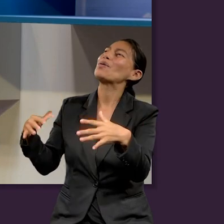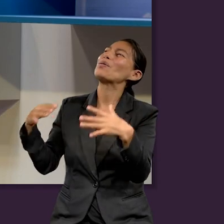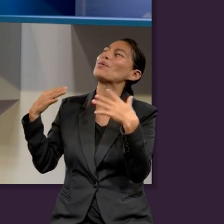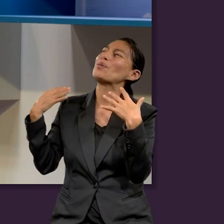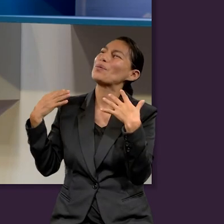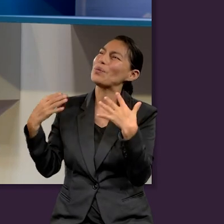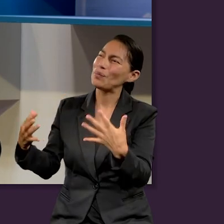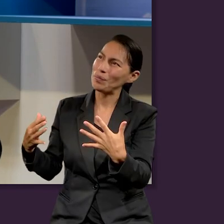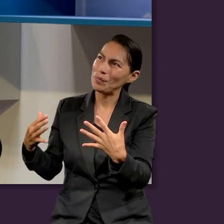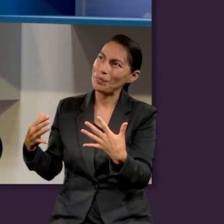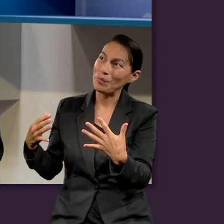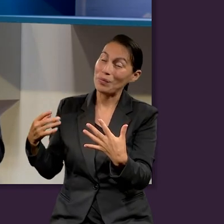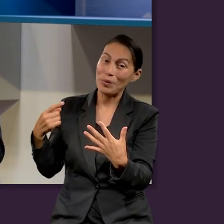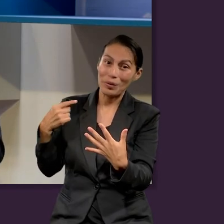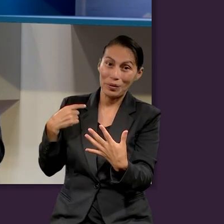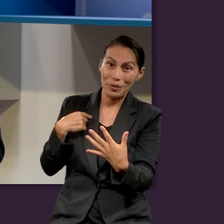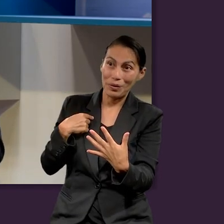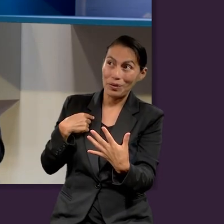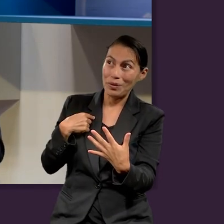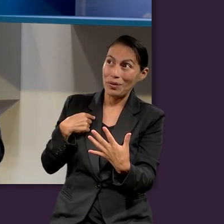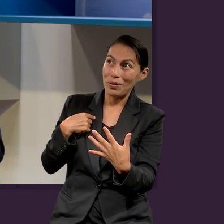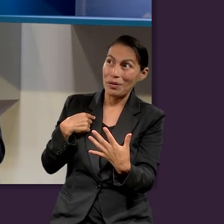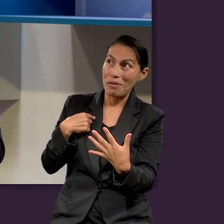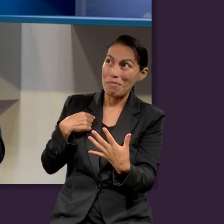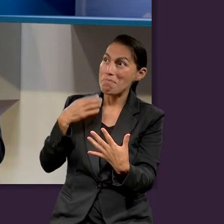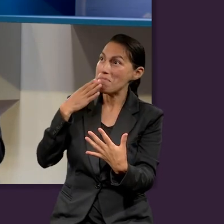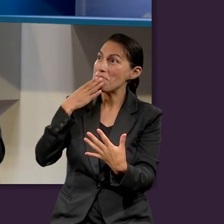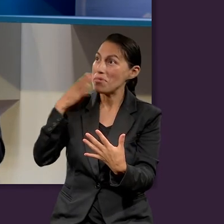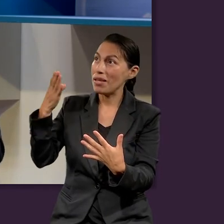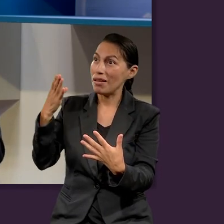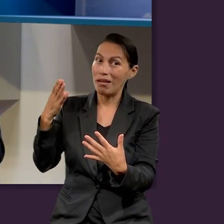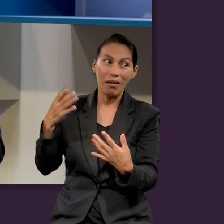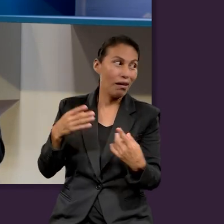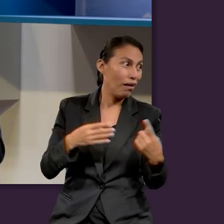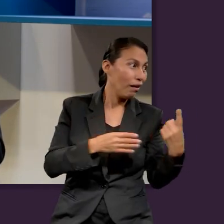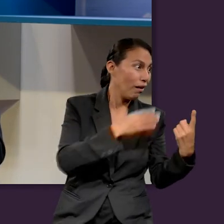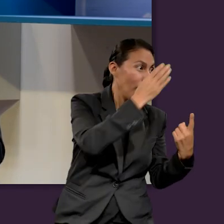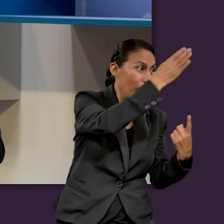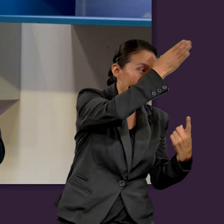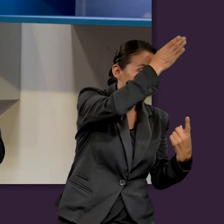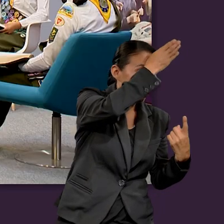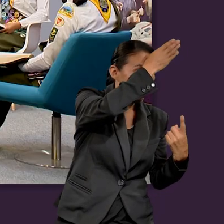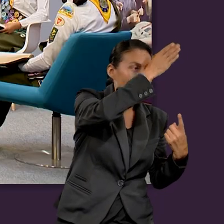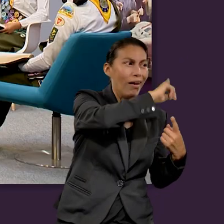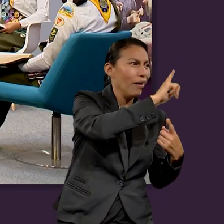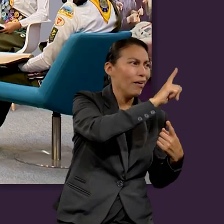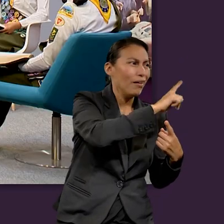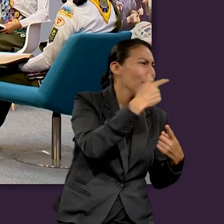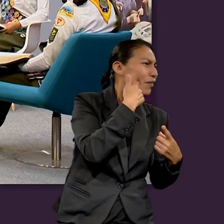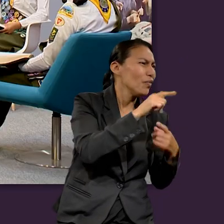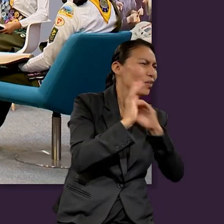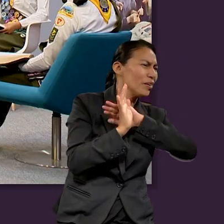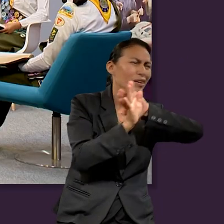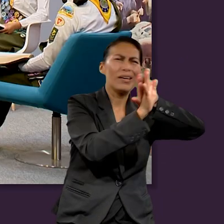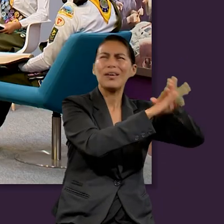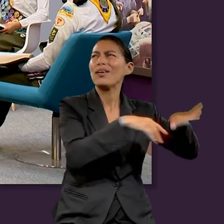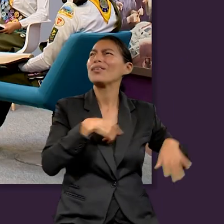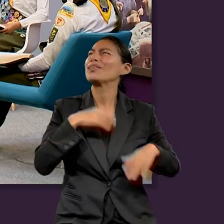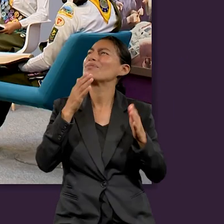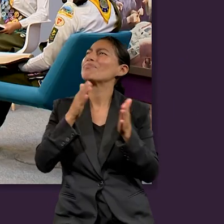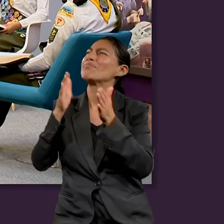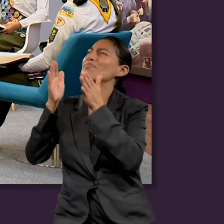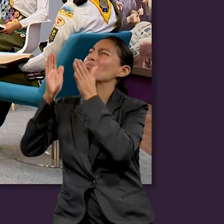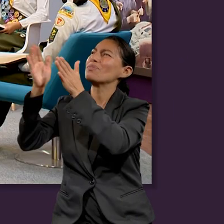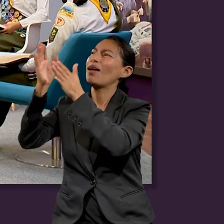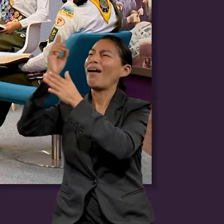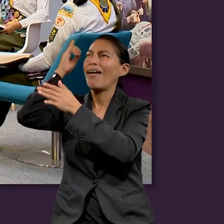Sabes qué Esta esta marca de la bestia no es para mí el sello de Dios es lo que yo estoy buscando